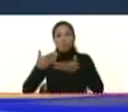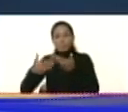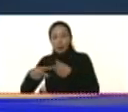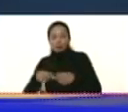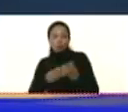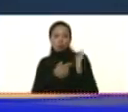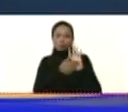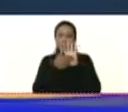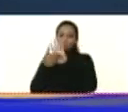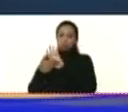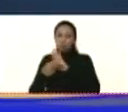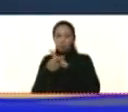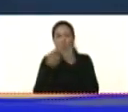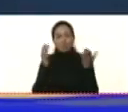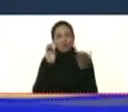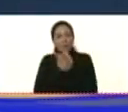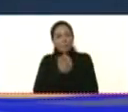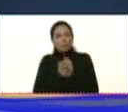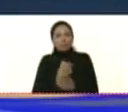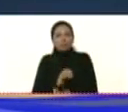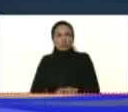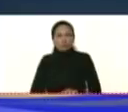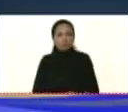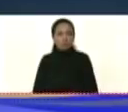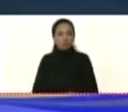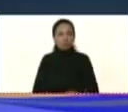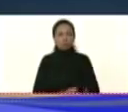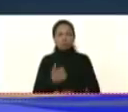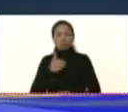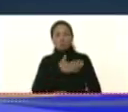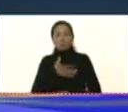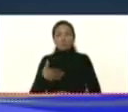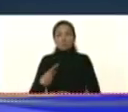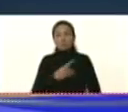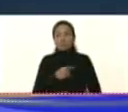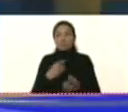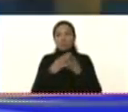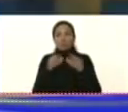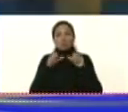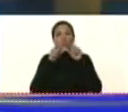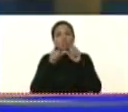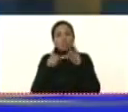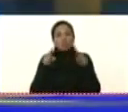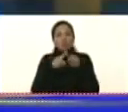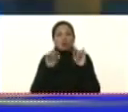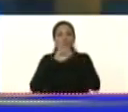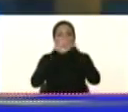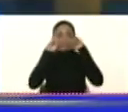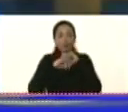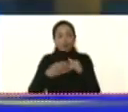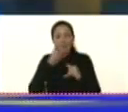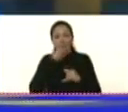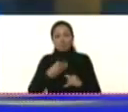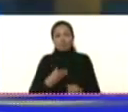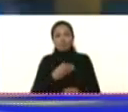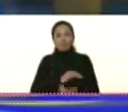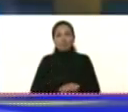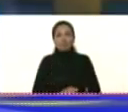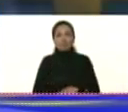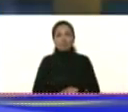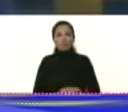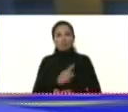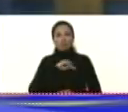ustedes, queridos compañeros. Y les deseo a todos que sigan pasando una feliz Navidad y